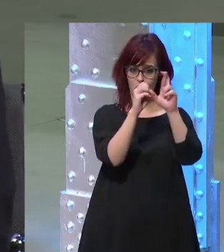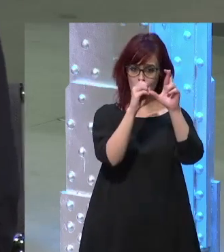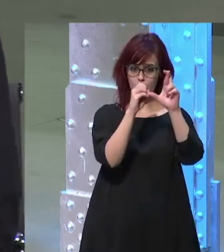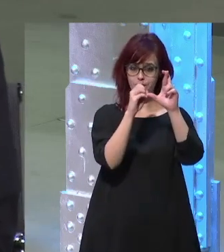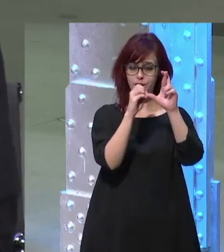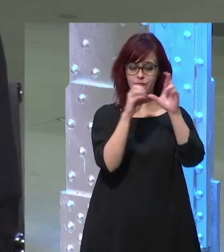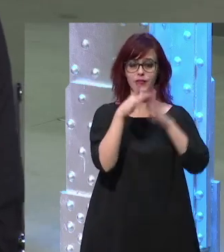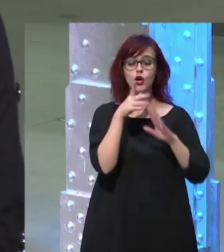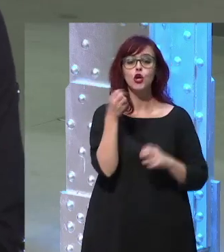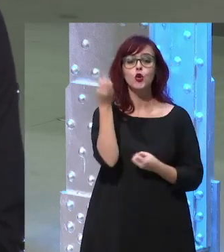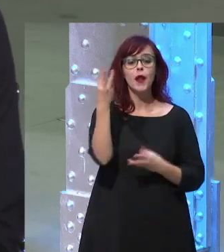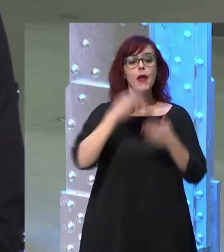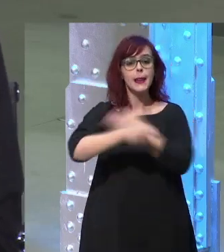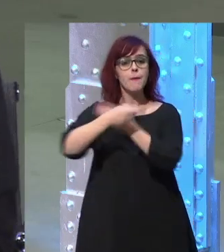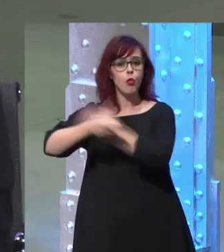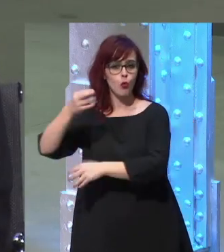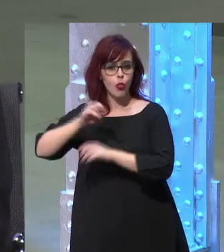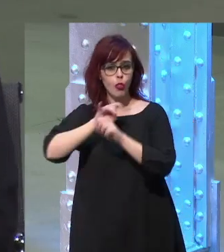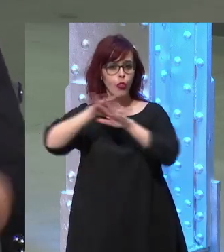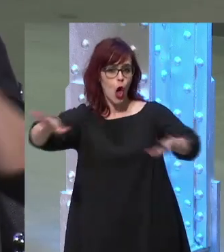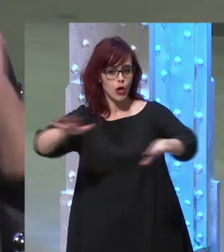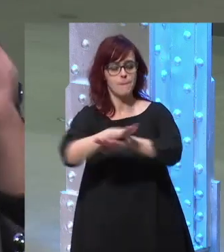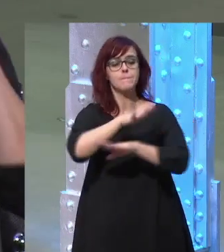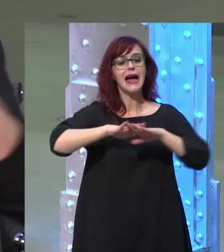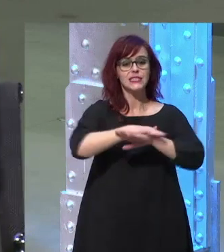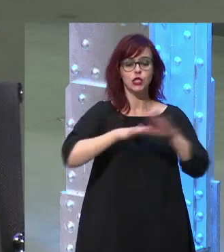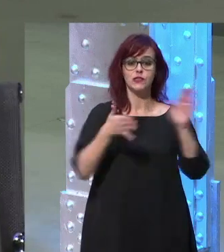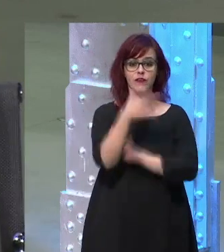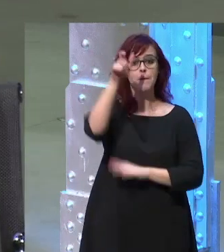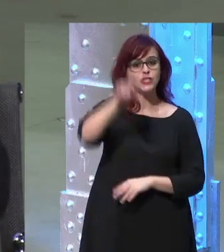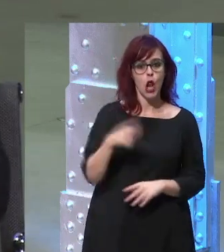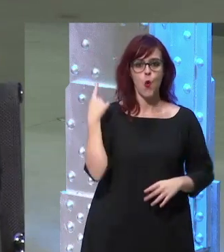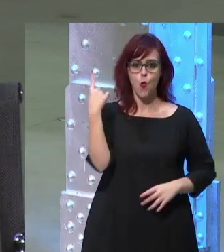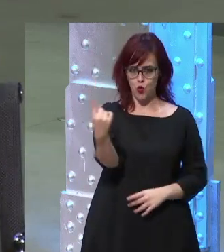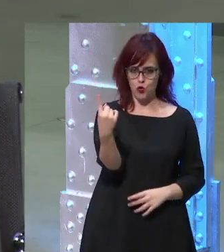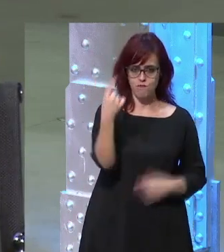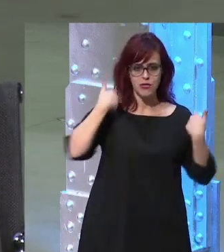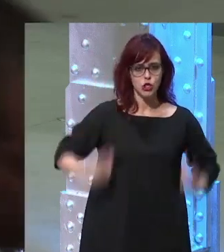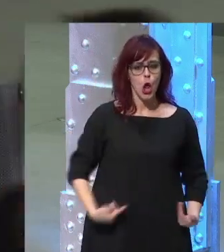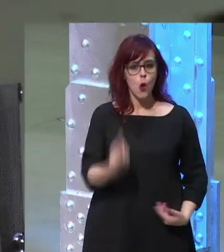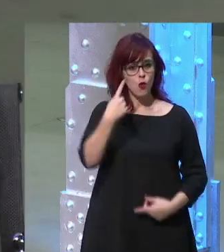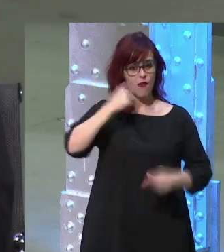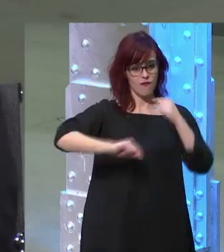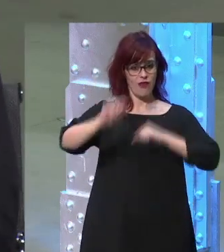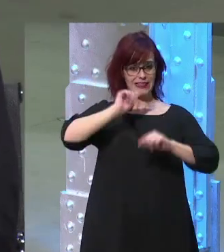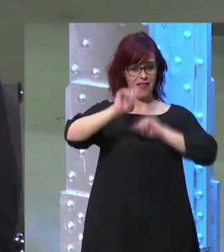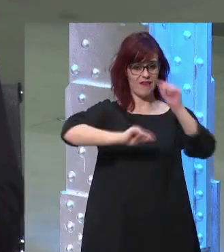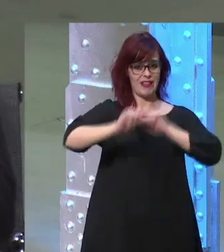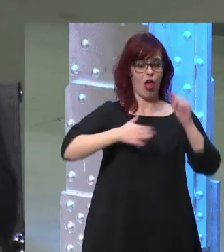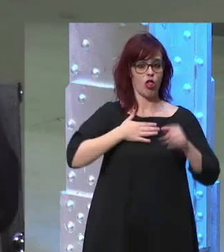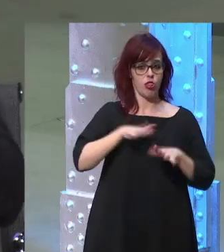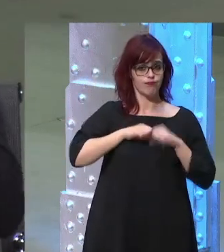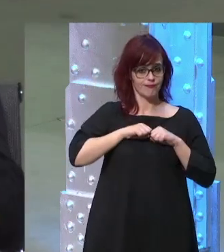llama número de reproducción básico. Y lo que significa es que un infectado, una única persona infectada por sarampión,